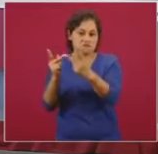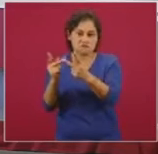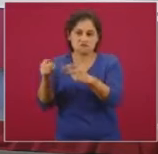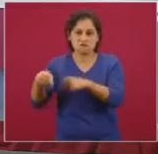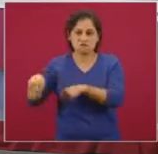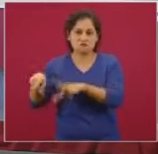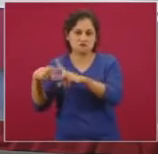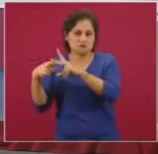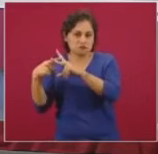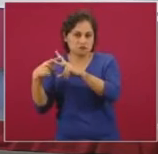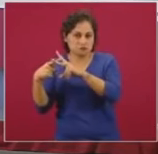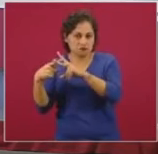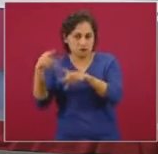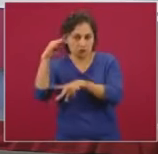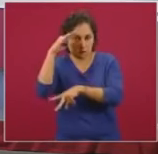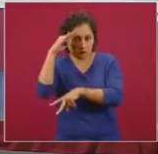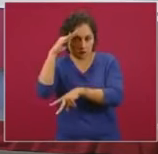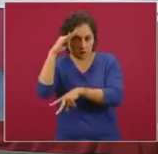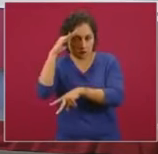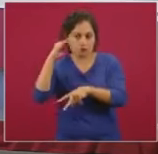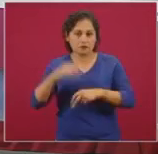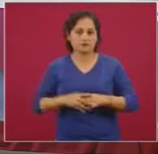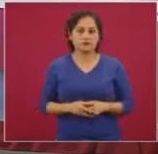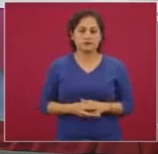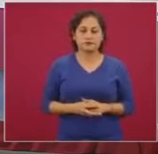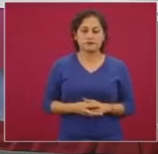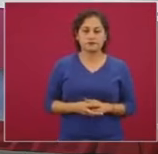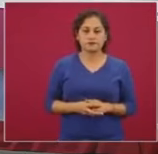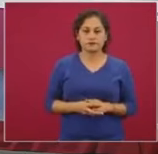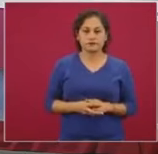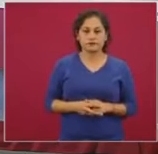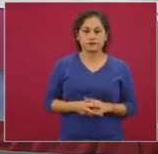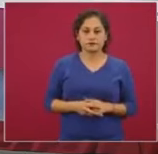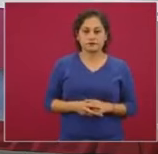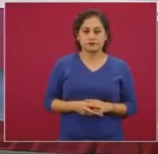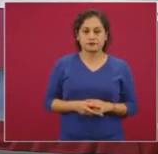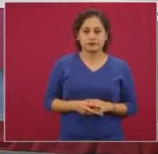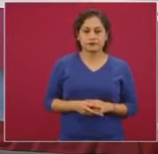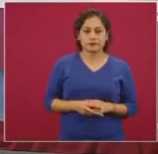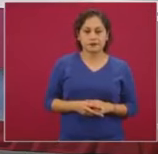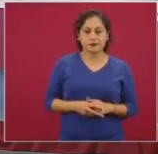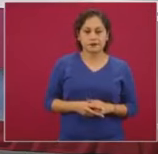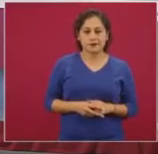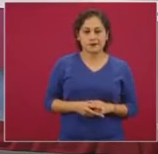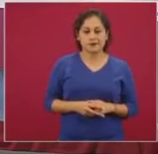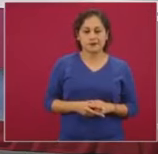esperado en los según las estimaciones de los años previos. La siguiente, por favor.